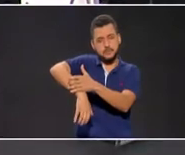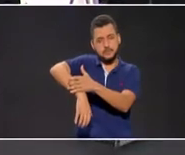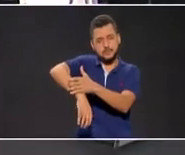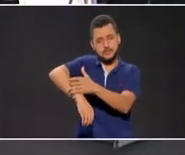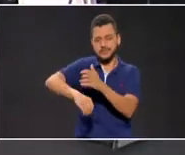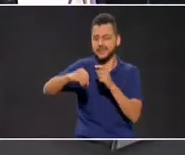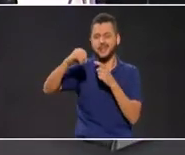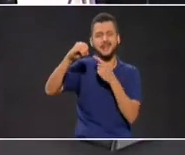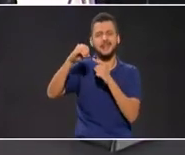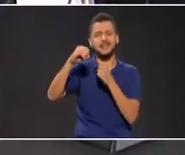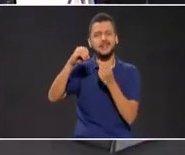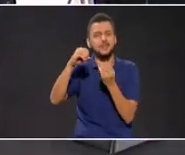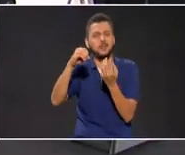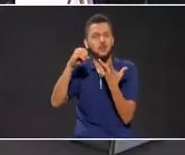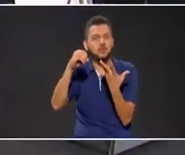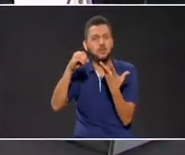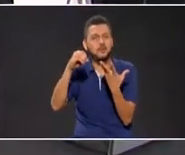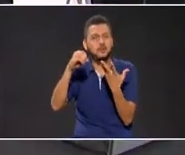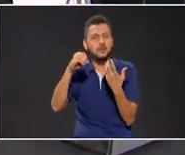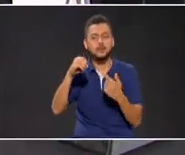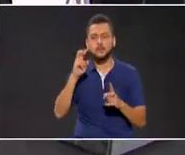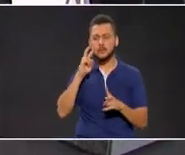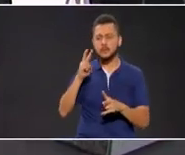toca sufrir